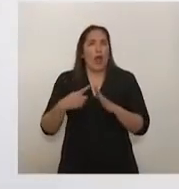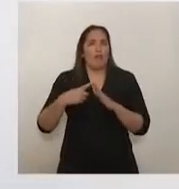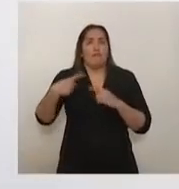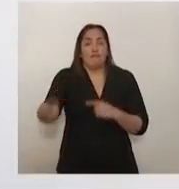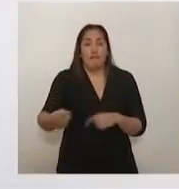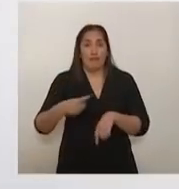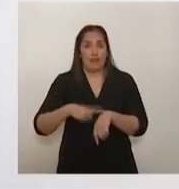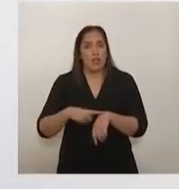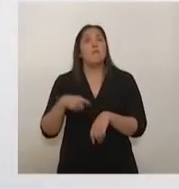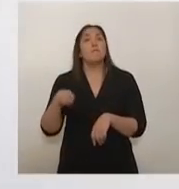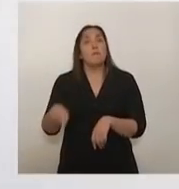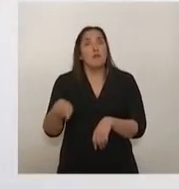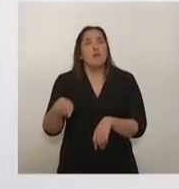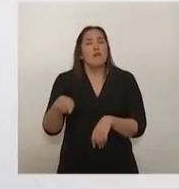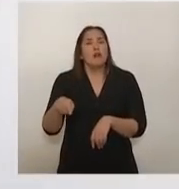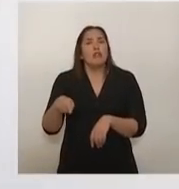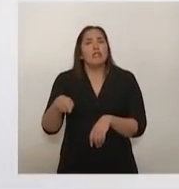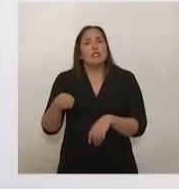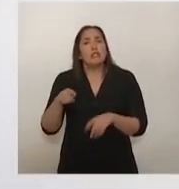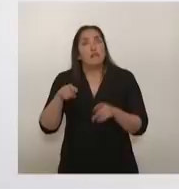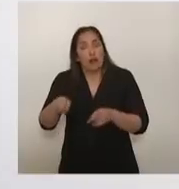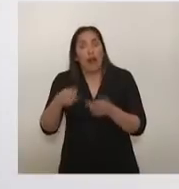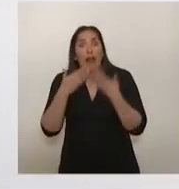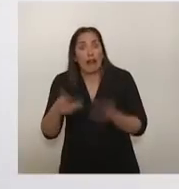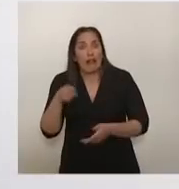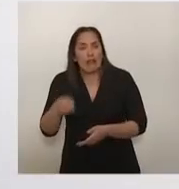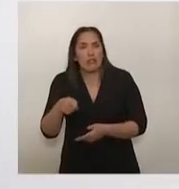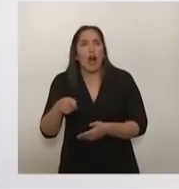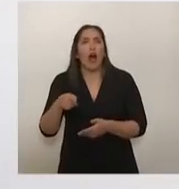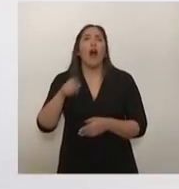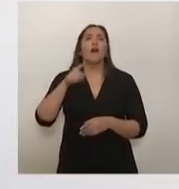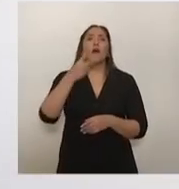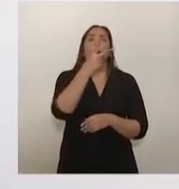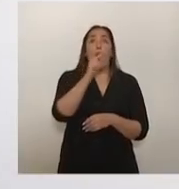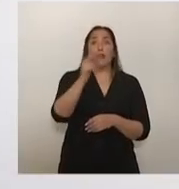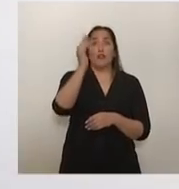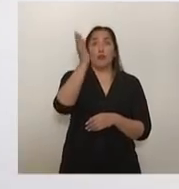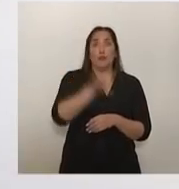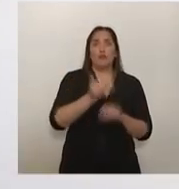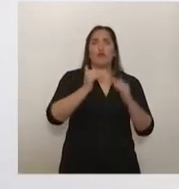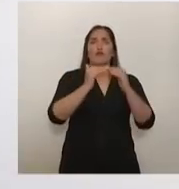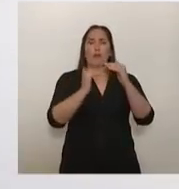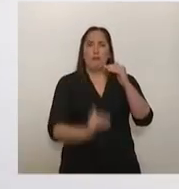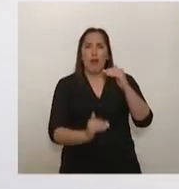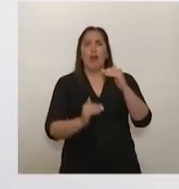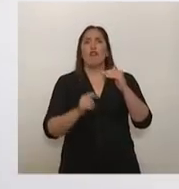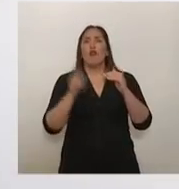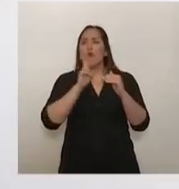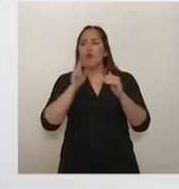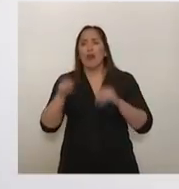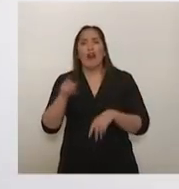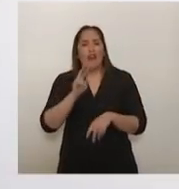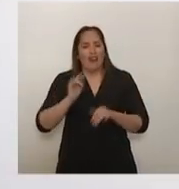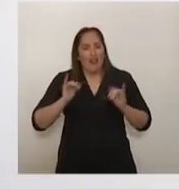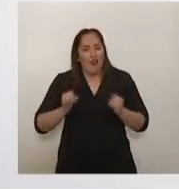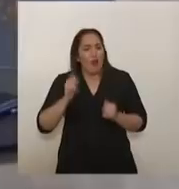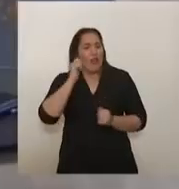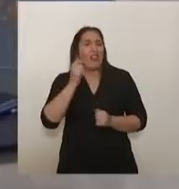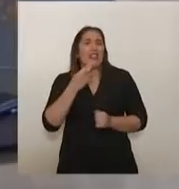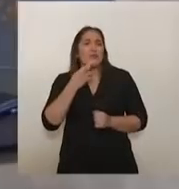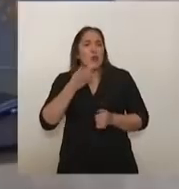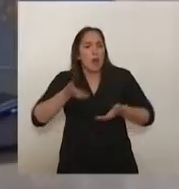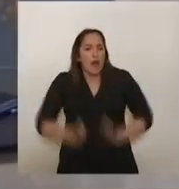Esto permitió, entre otras razones, bajar más de un 20% los nacimientos de madres menores de 19